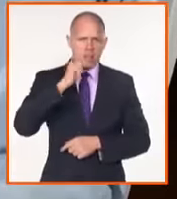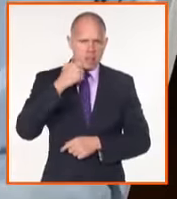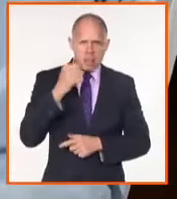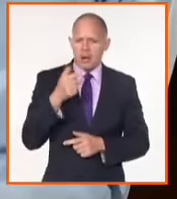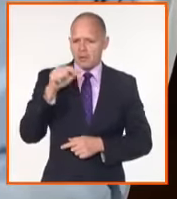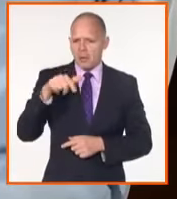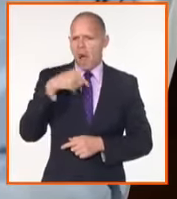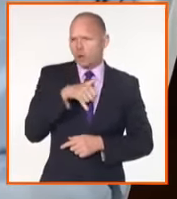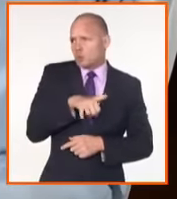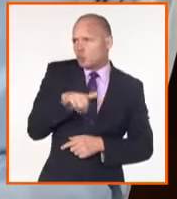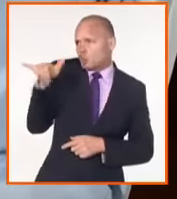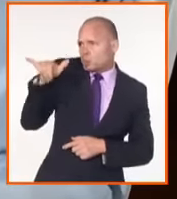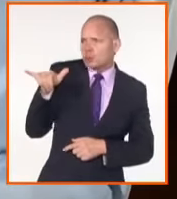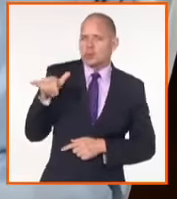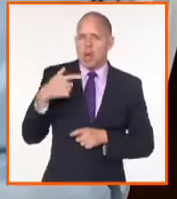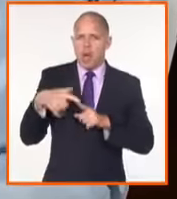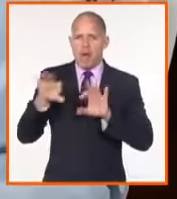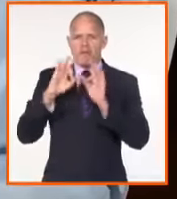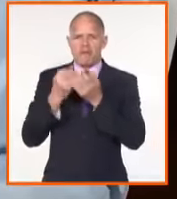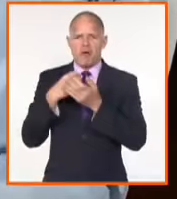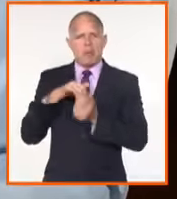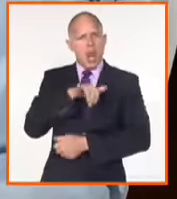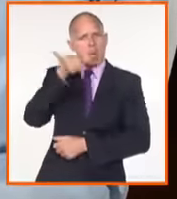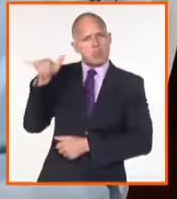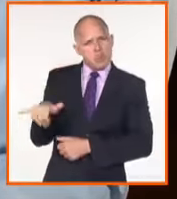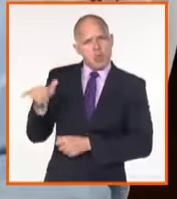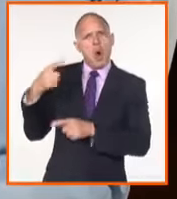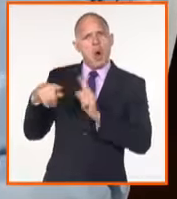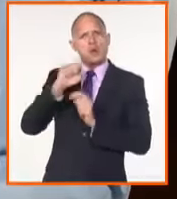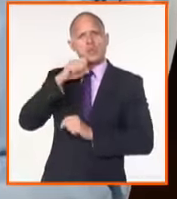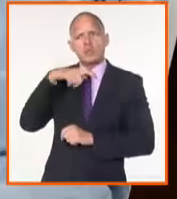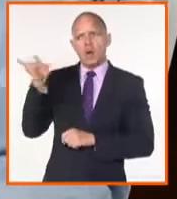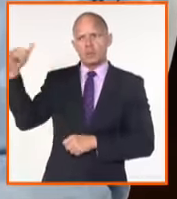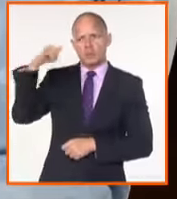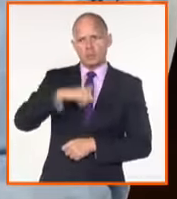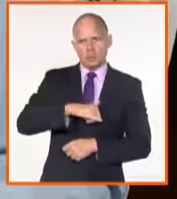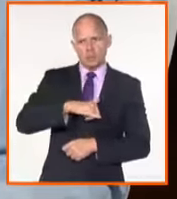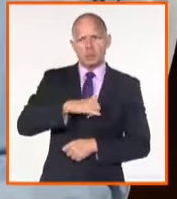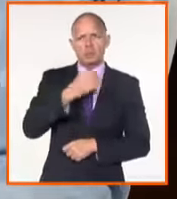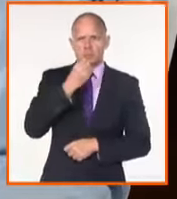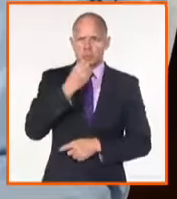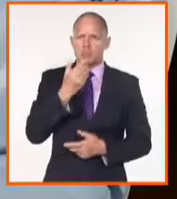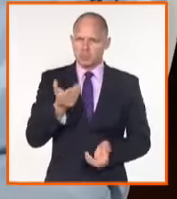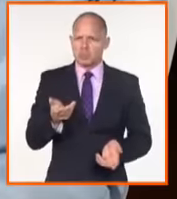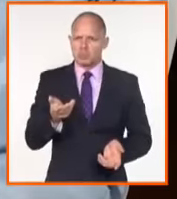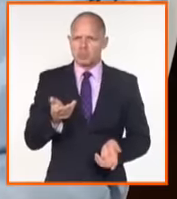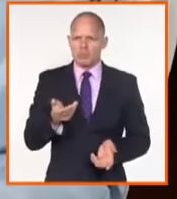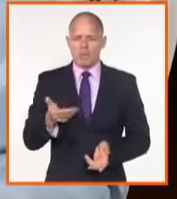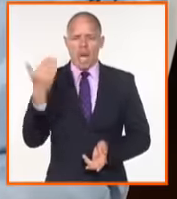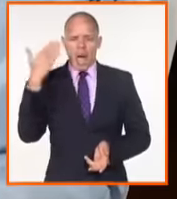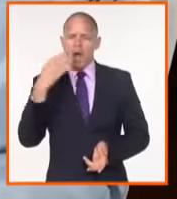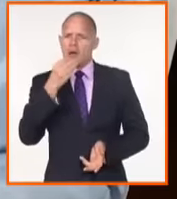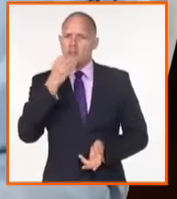cubanos hacia el exterior a su familia y de las familias en el exterior hacia los cubanos. Había más posibilidades de